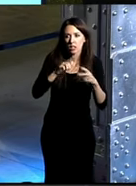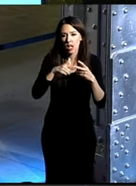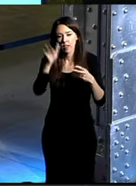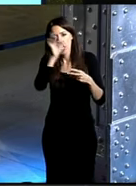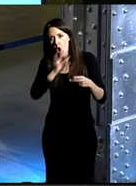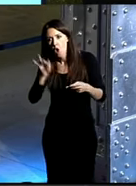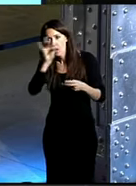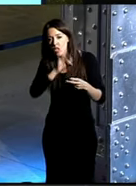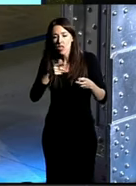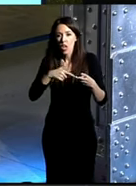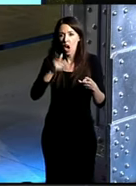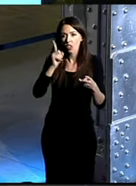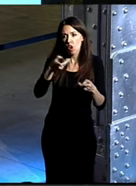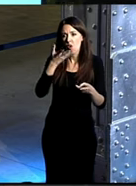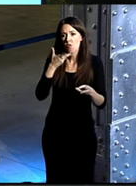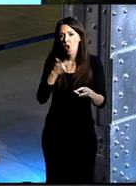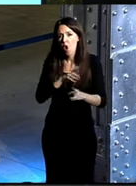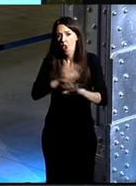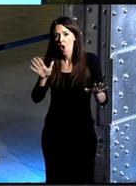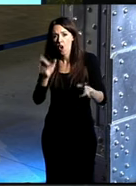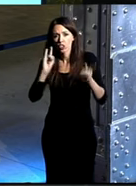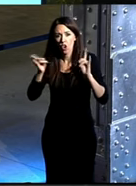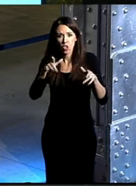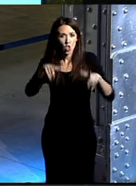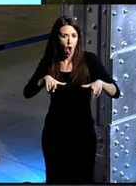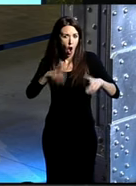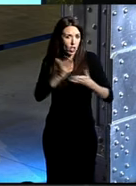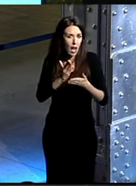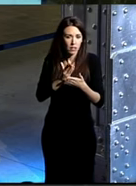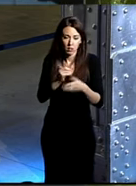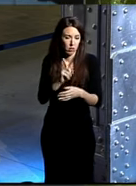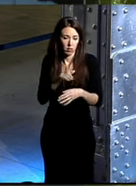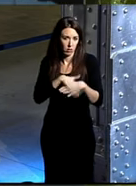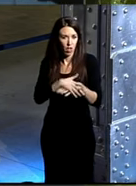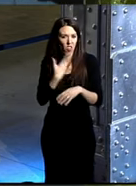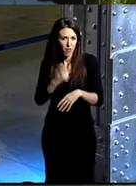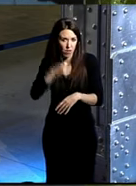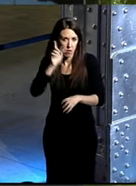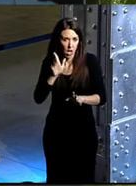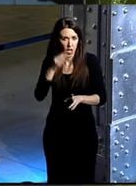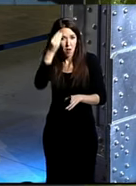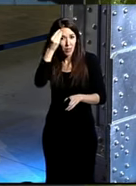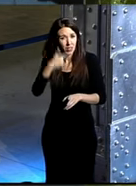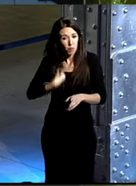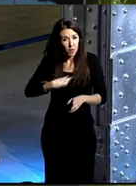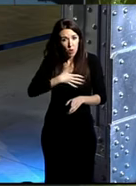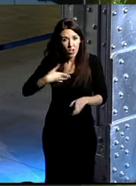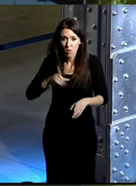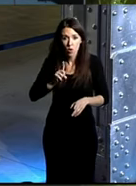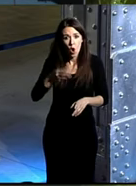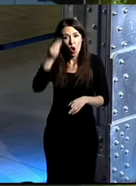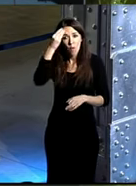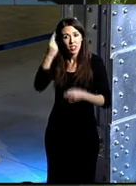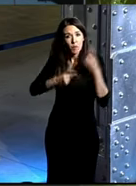teoría, tenemos que poner color y sonido en las clases, es mucho más complejo que eso. Nosotros no pensamos lo que queremos, pensamos lo que